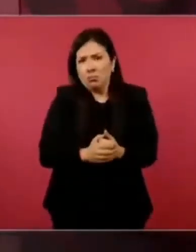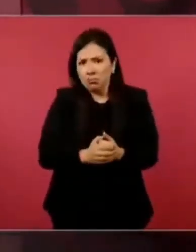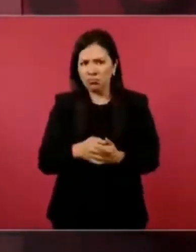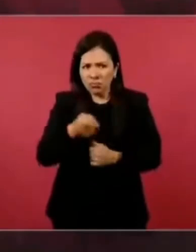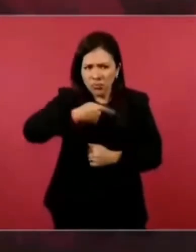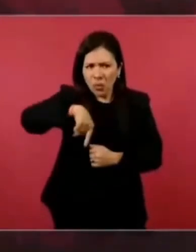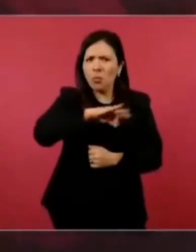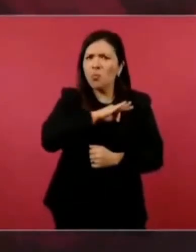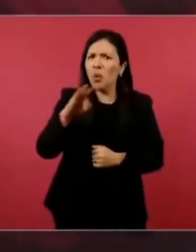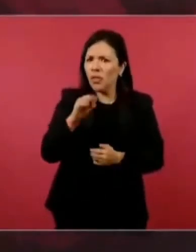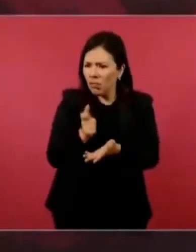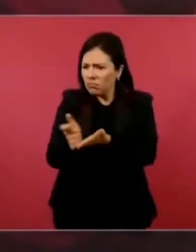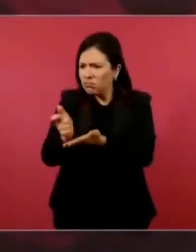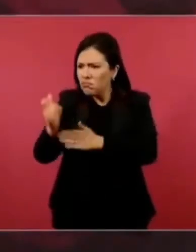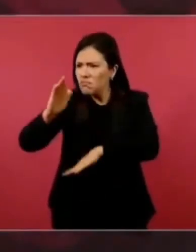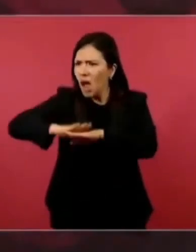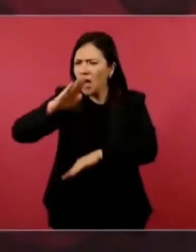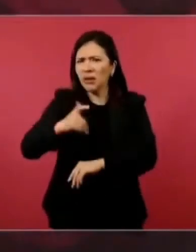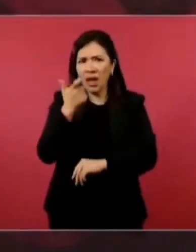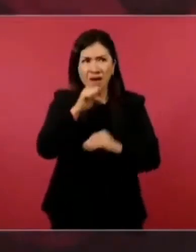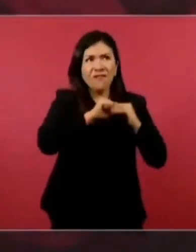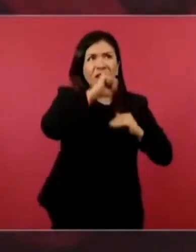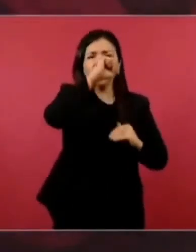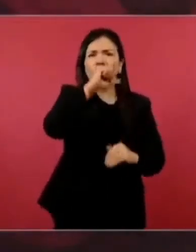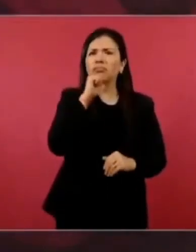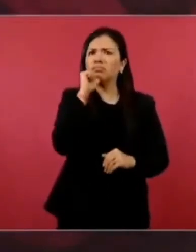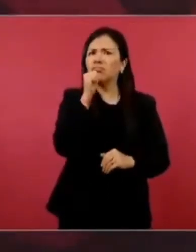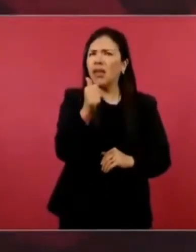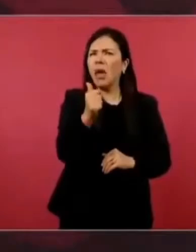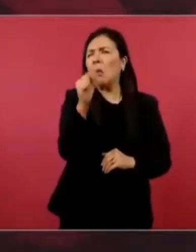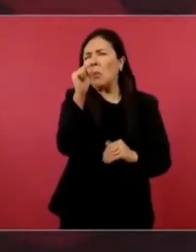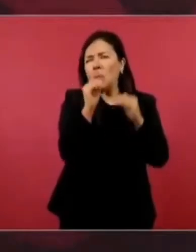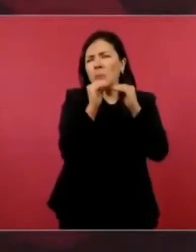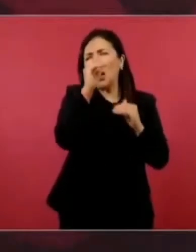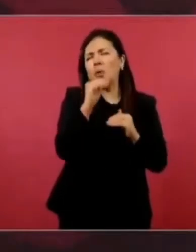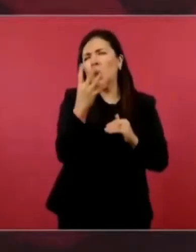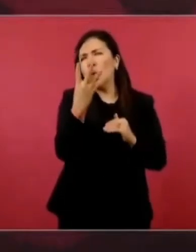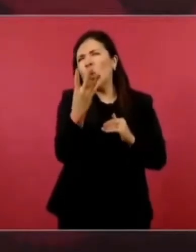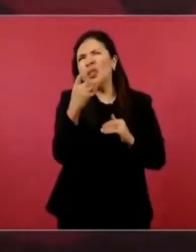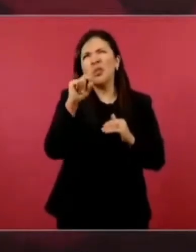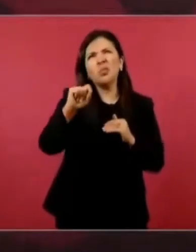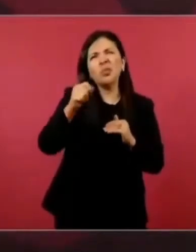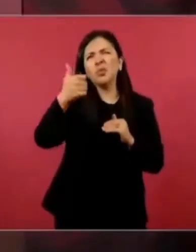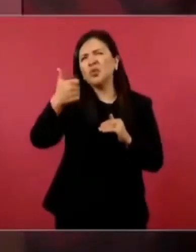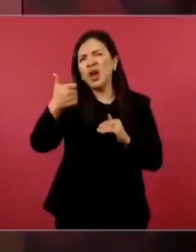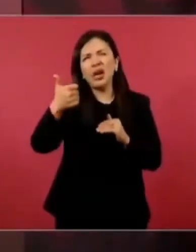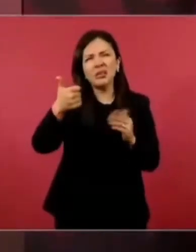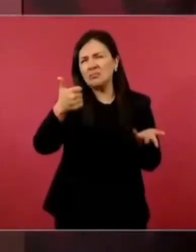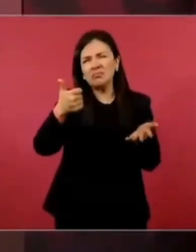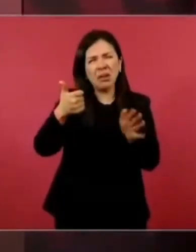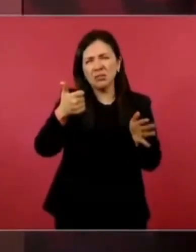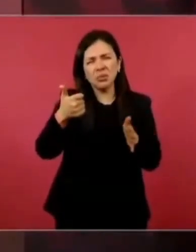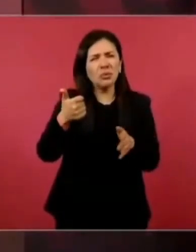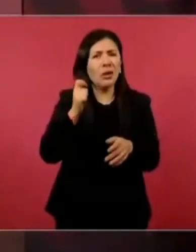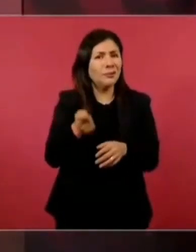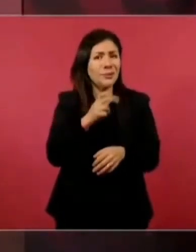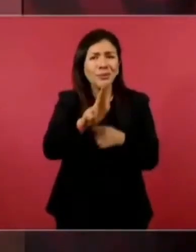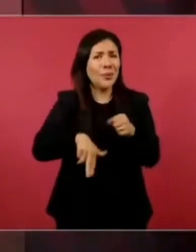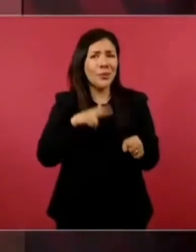inflación. Tiene una inflación de 4.6 normal.